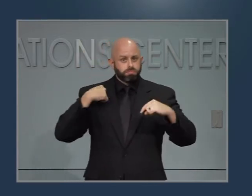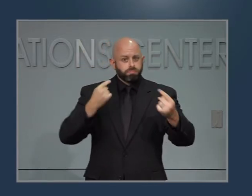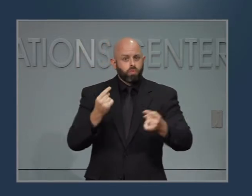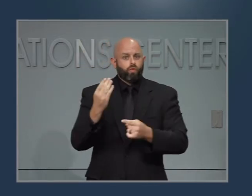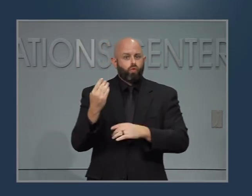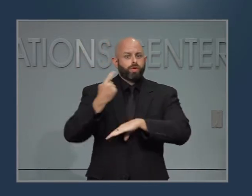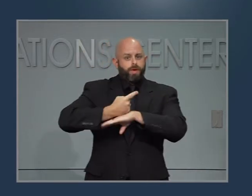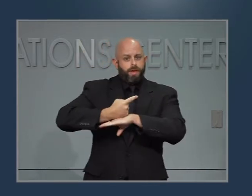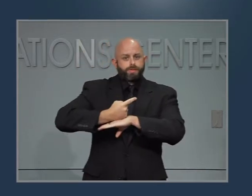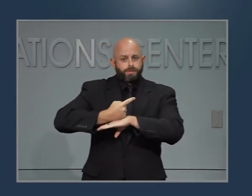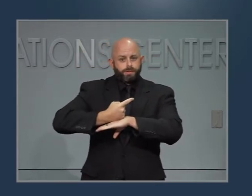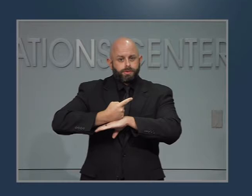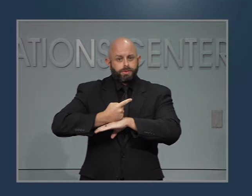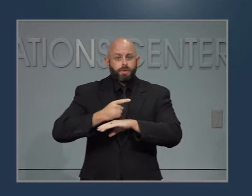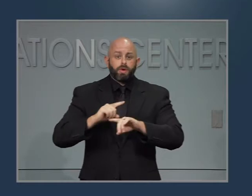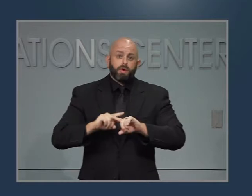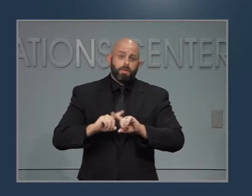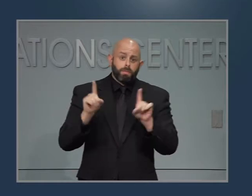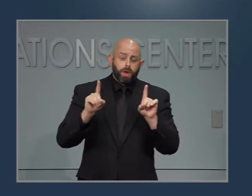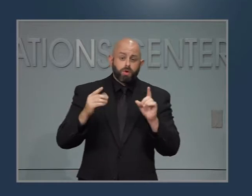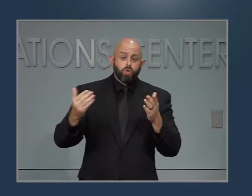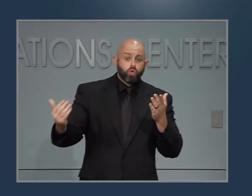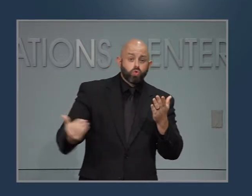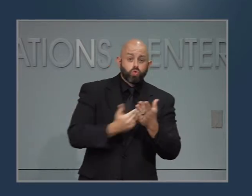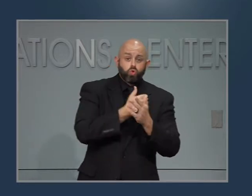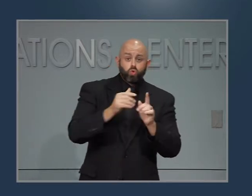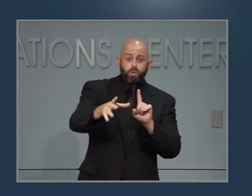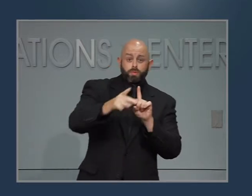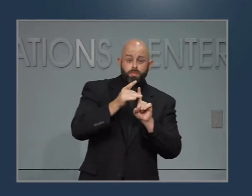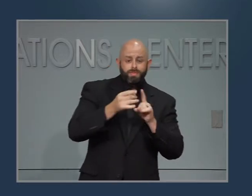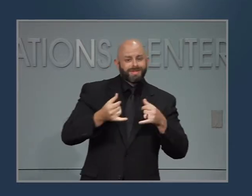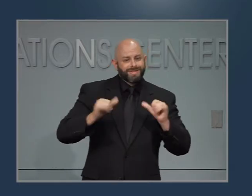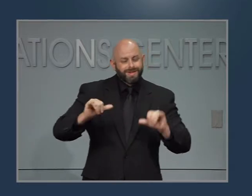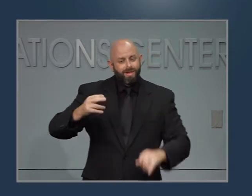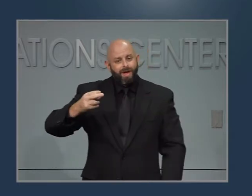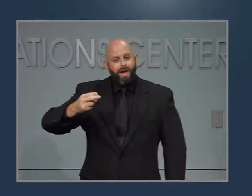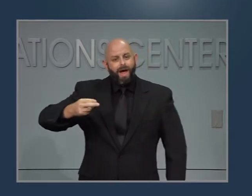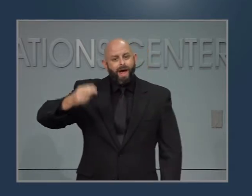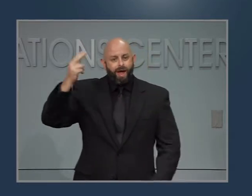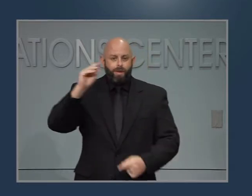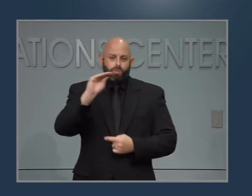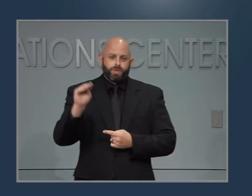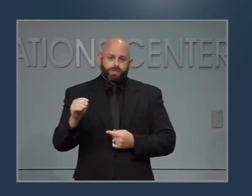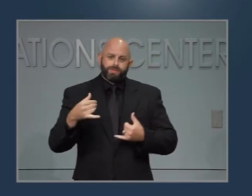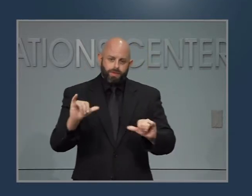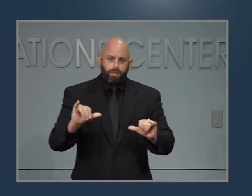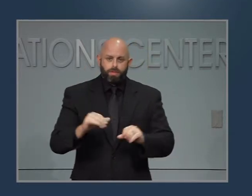los últimos 14 días. Sin embargo, los nuevos casos continúan a un nivel